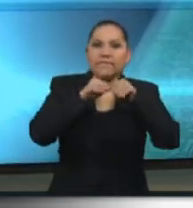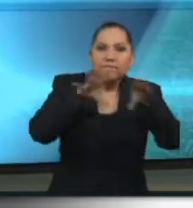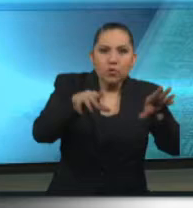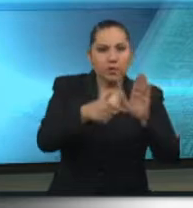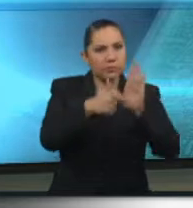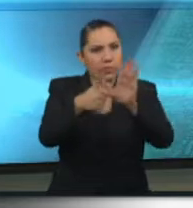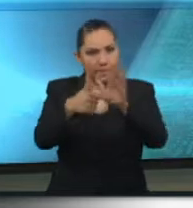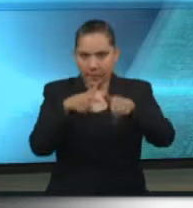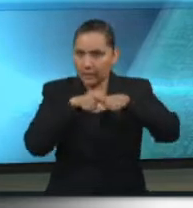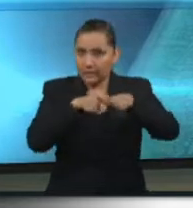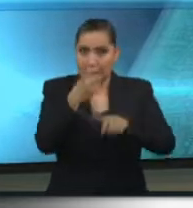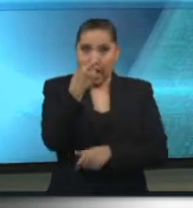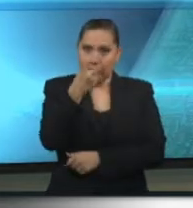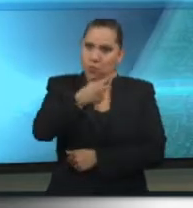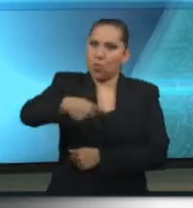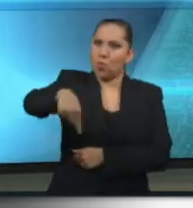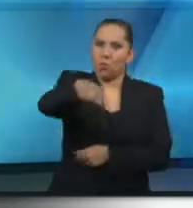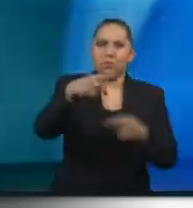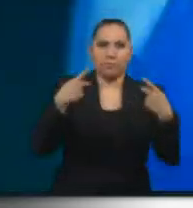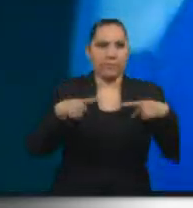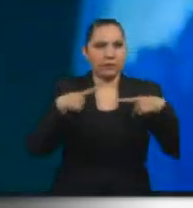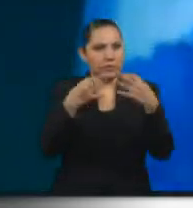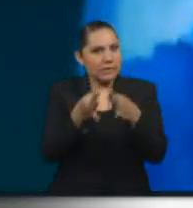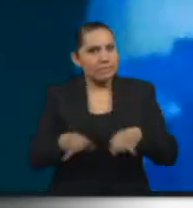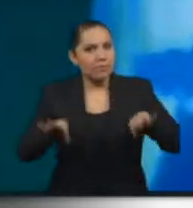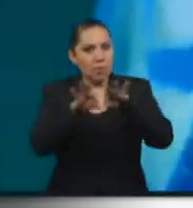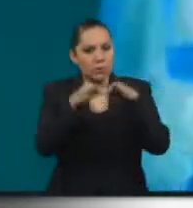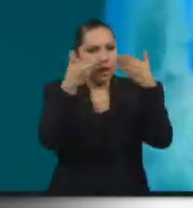sí, pero aquí seguimos.